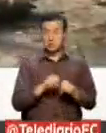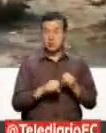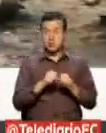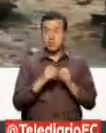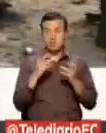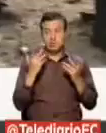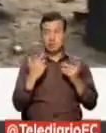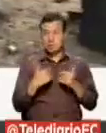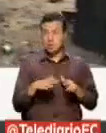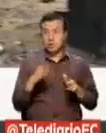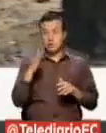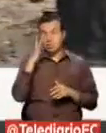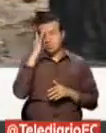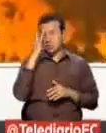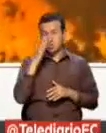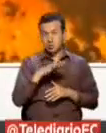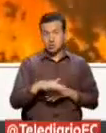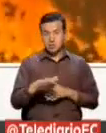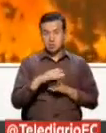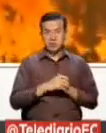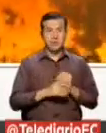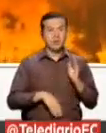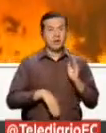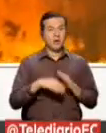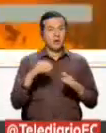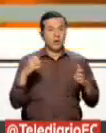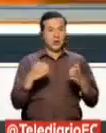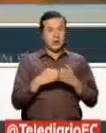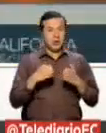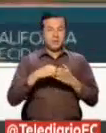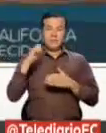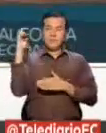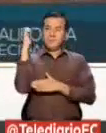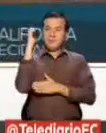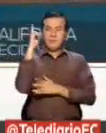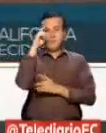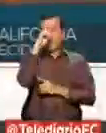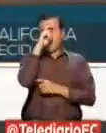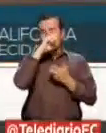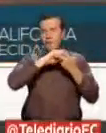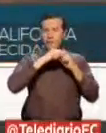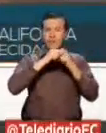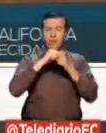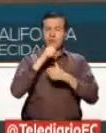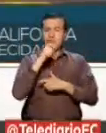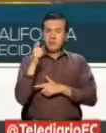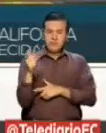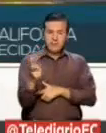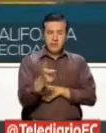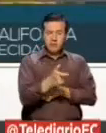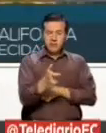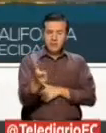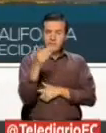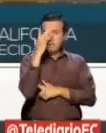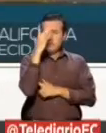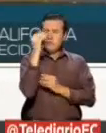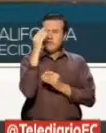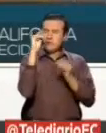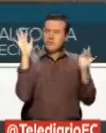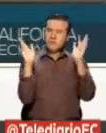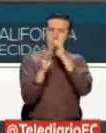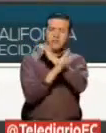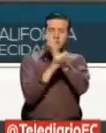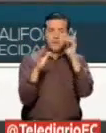están abandonadas por los caminos. Además, a los equipos de emergencia se les dificulta sofocar las llamas debido a los fuertes